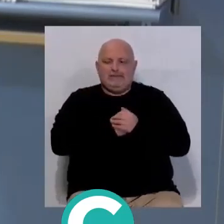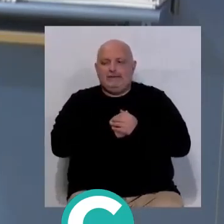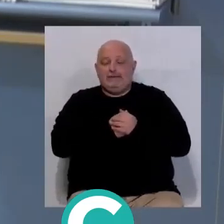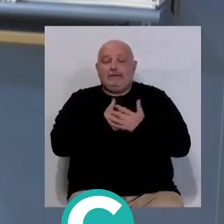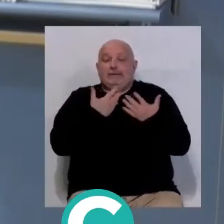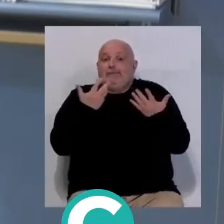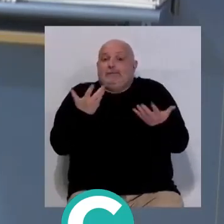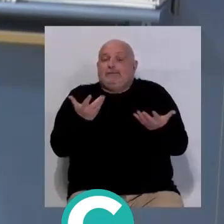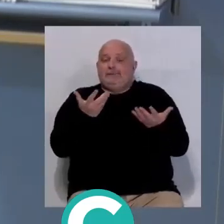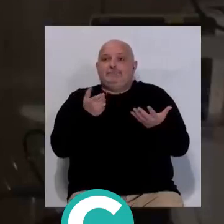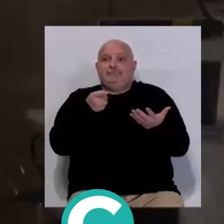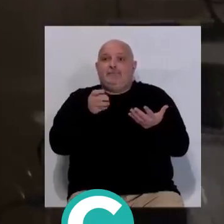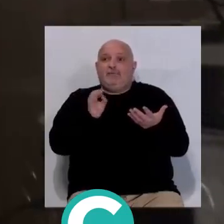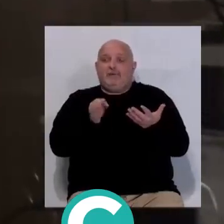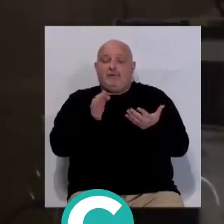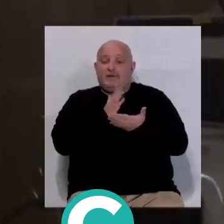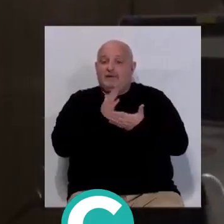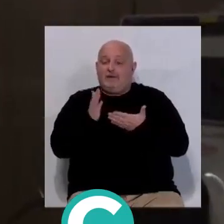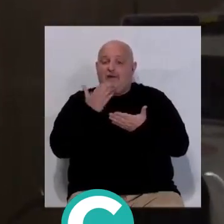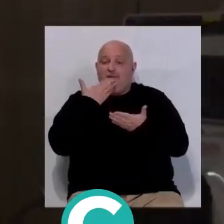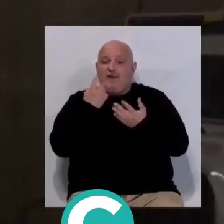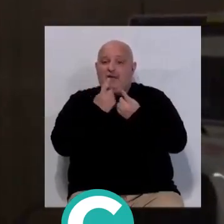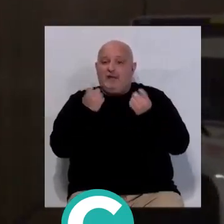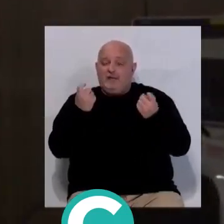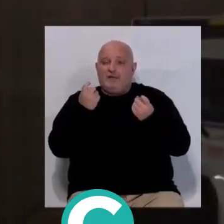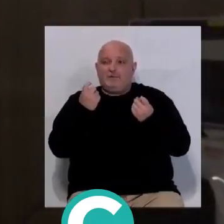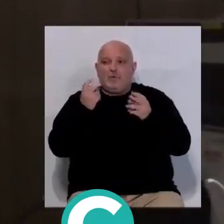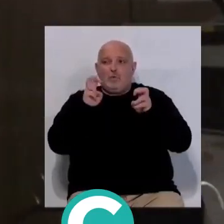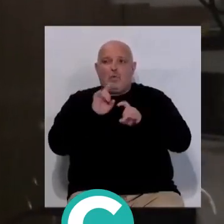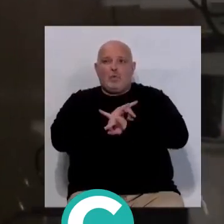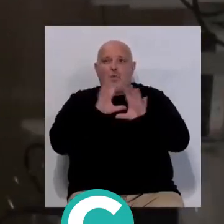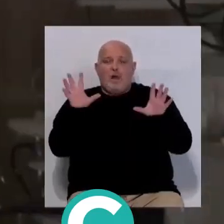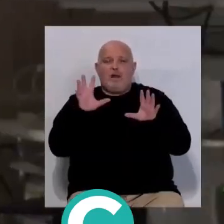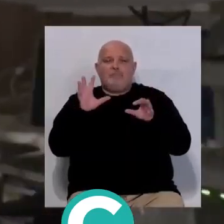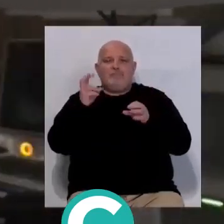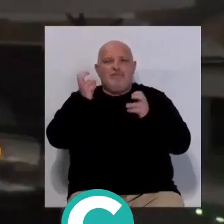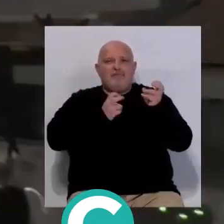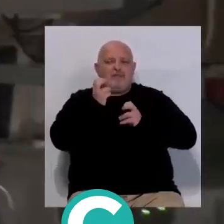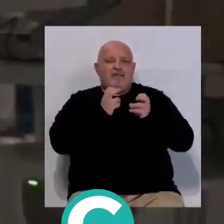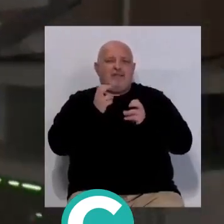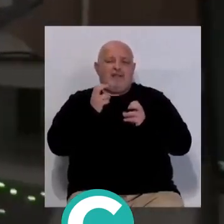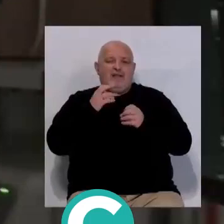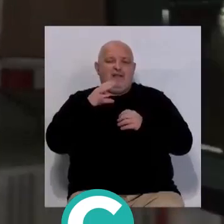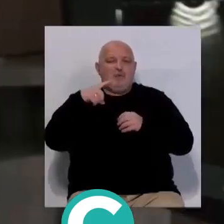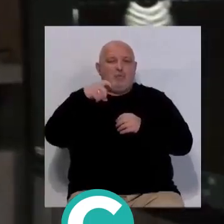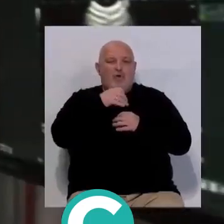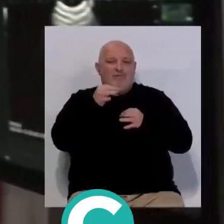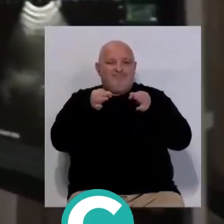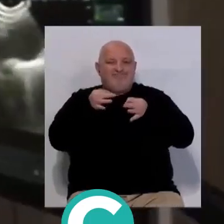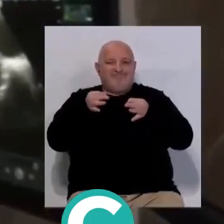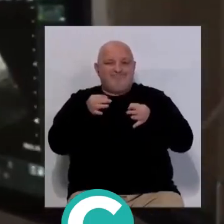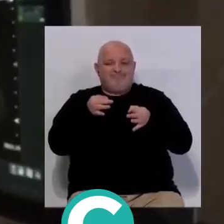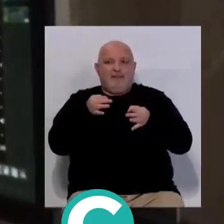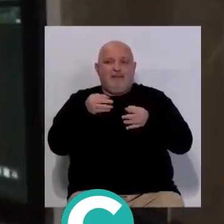¿Qué es lo que pasa? Que es verdad que como cada vez es necesario determinar más mutaciones y más alteraciones en el tumor, cada vez